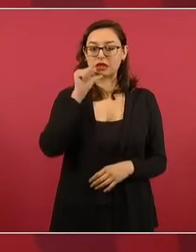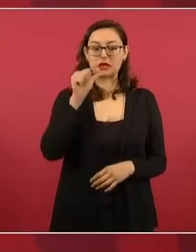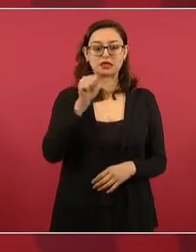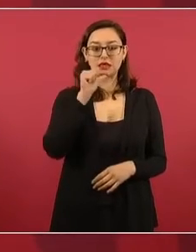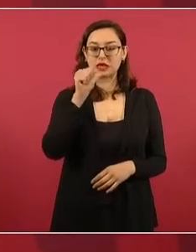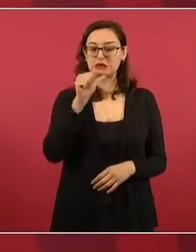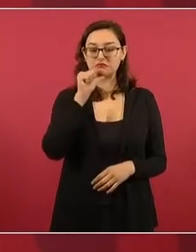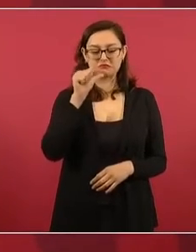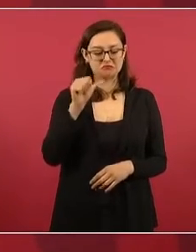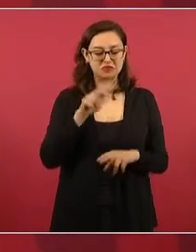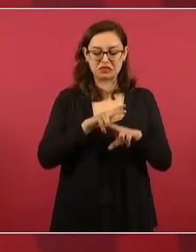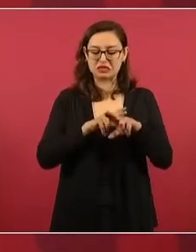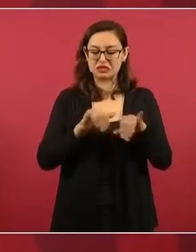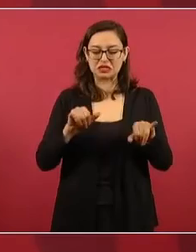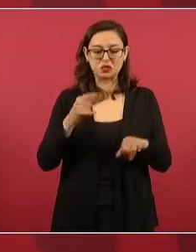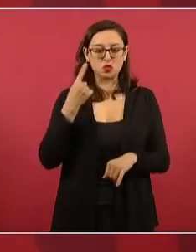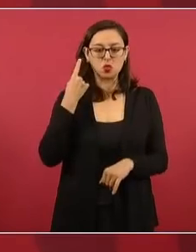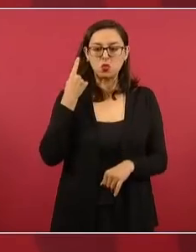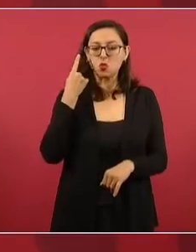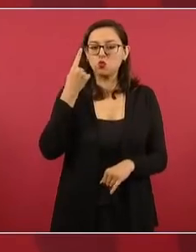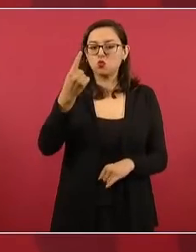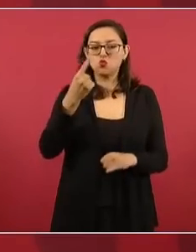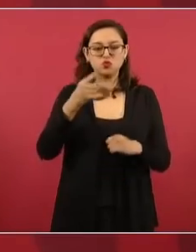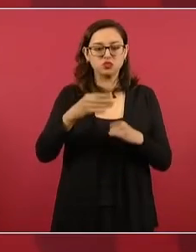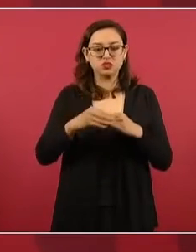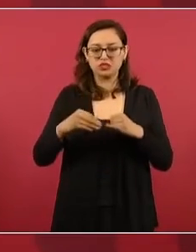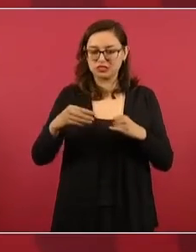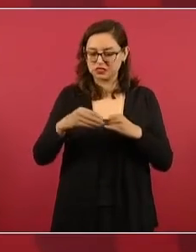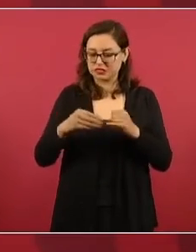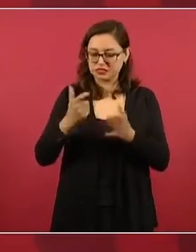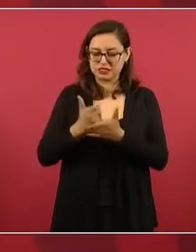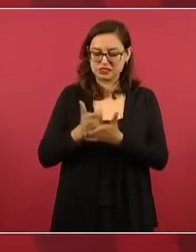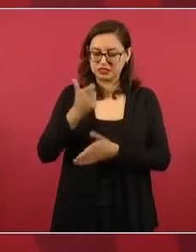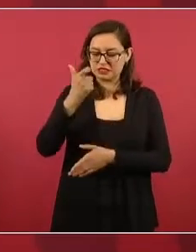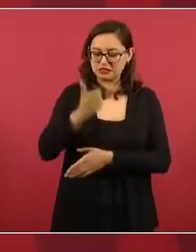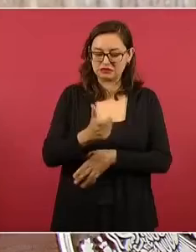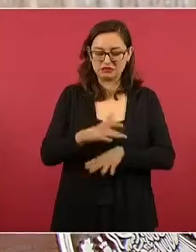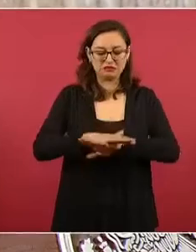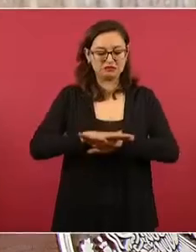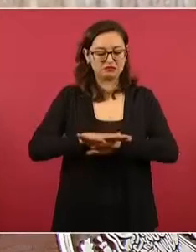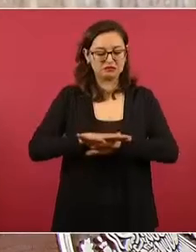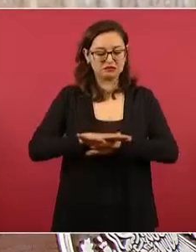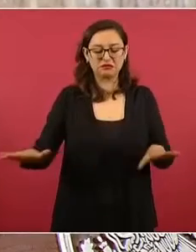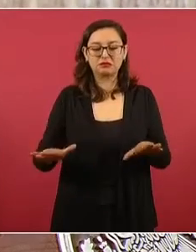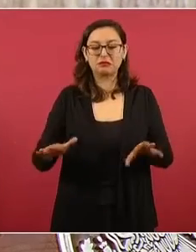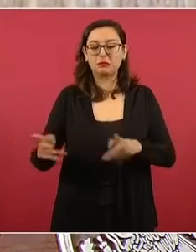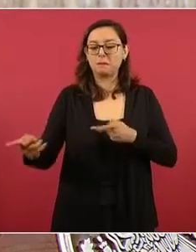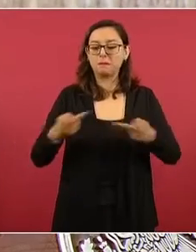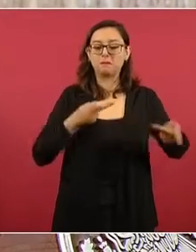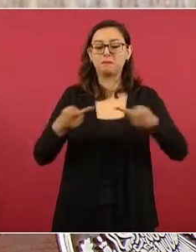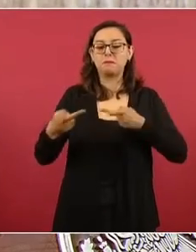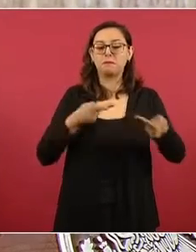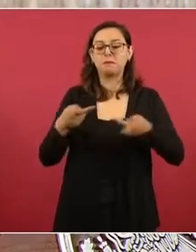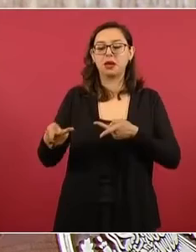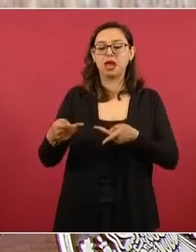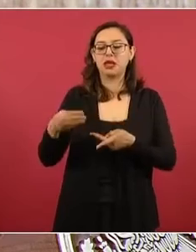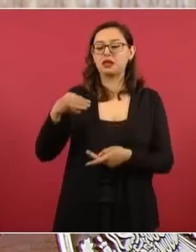Y no aceptamos. Ya no hay el plan Mérida que